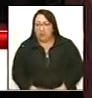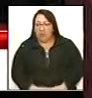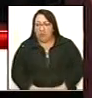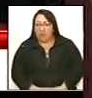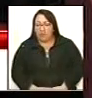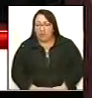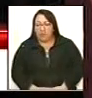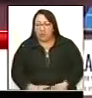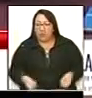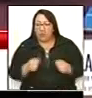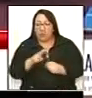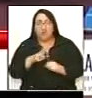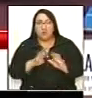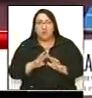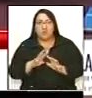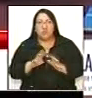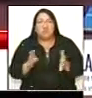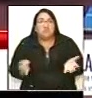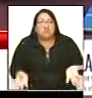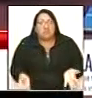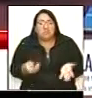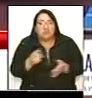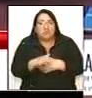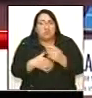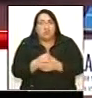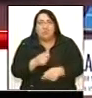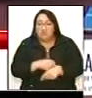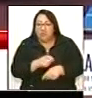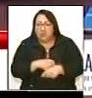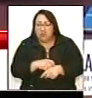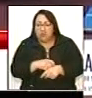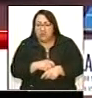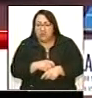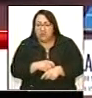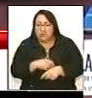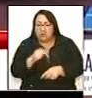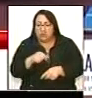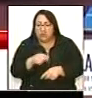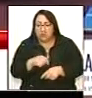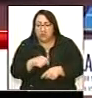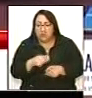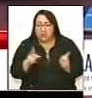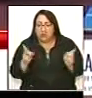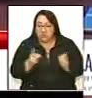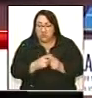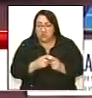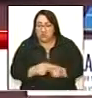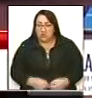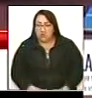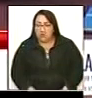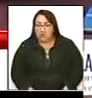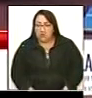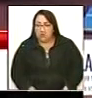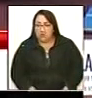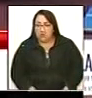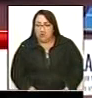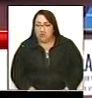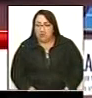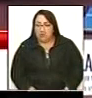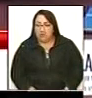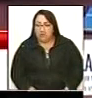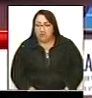suspensión preventiva 29. Eso en todo el tiempo. Esto acá que es chiquito, tiene la cantidad de miles de mujeres que